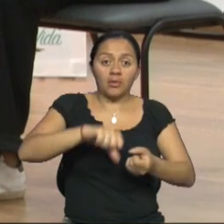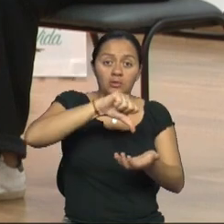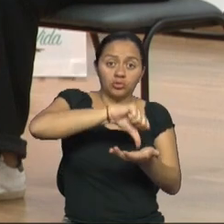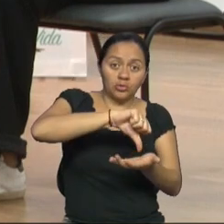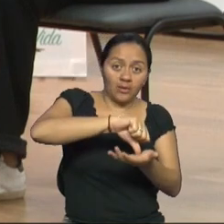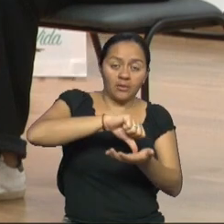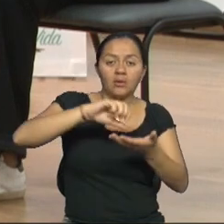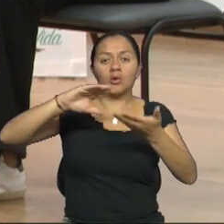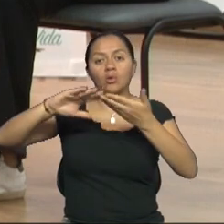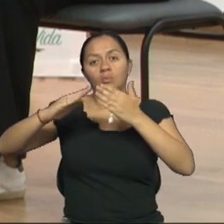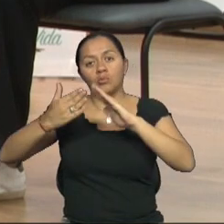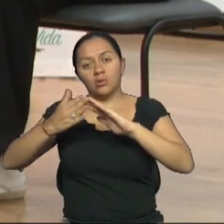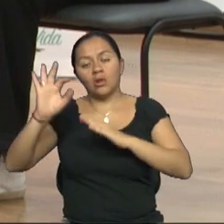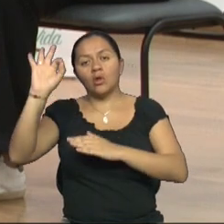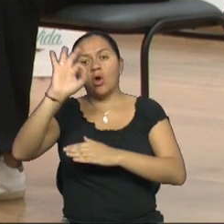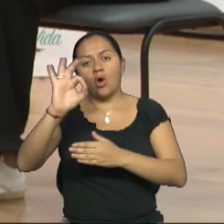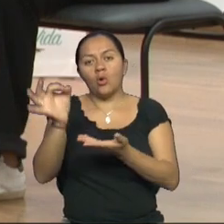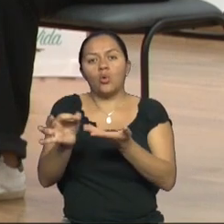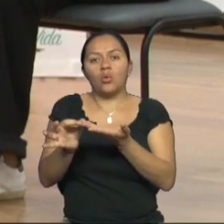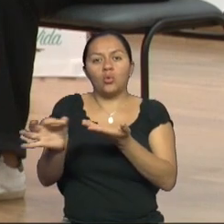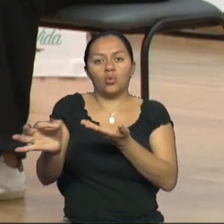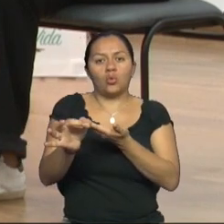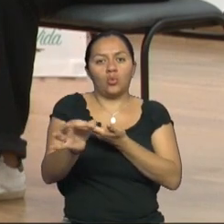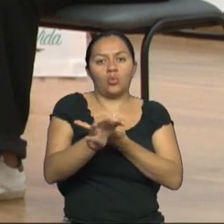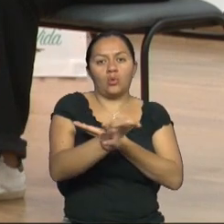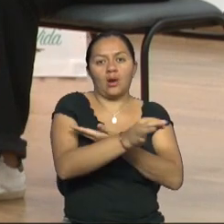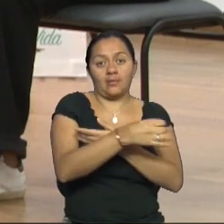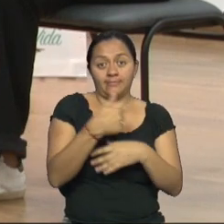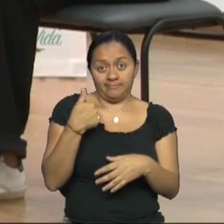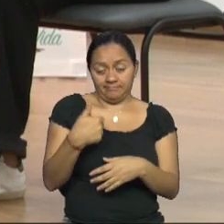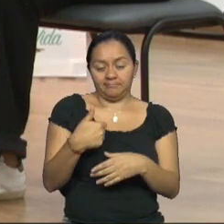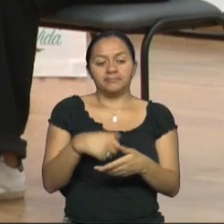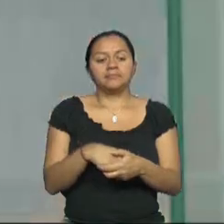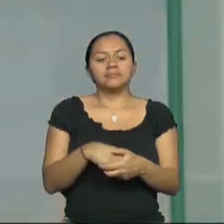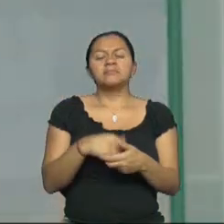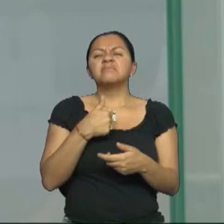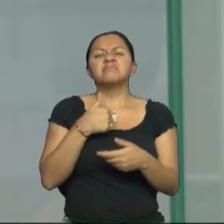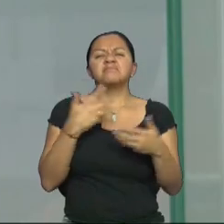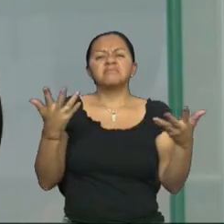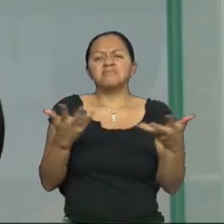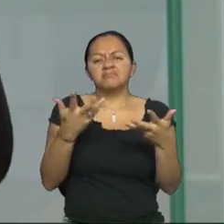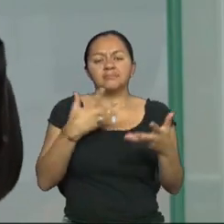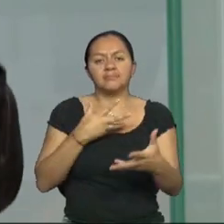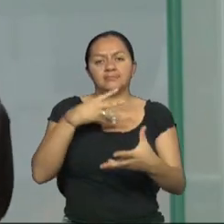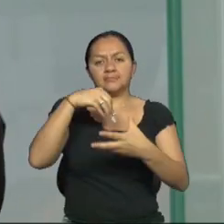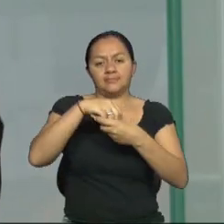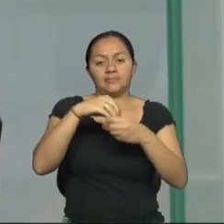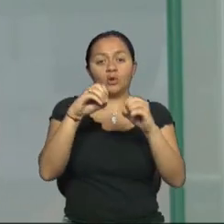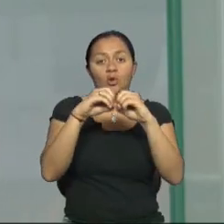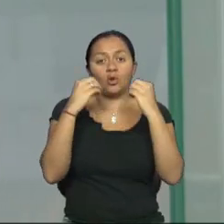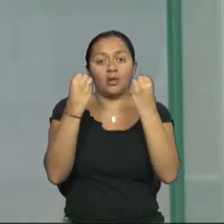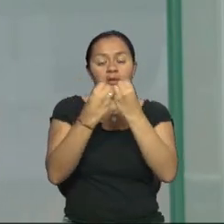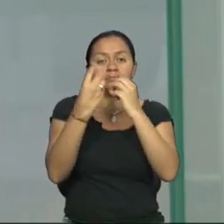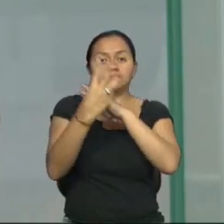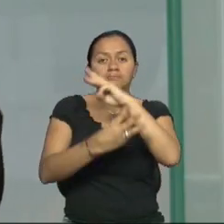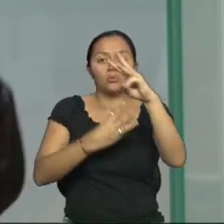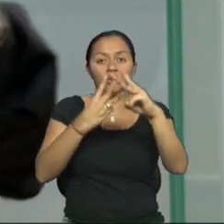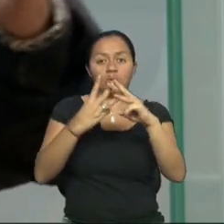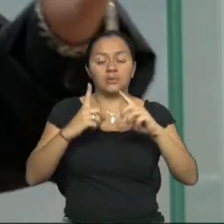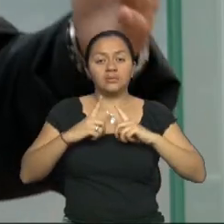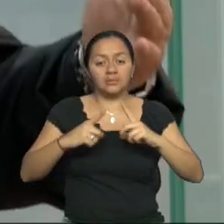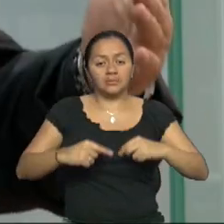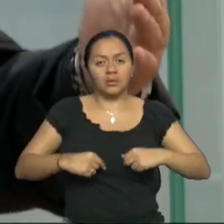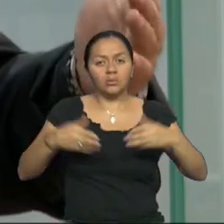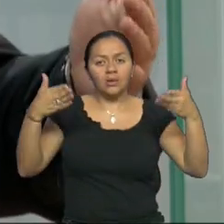la comunidad o el área rural, ¿no es cierto? Exactamente. Pero cuando nosotros tenemos en este enfoque, la Organización Mundial de la Salud tiene un enfoque